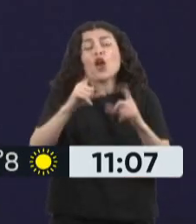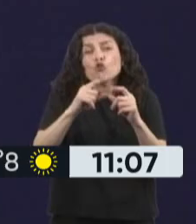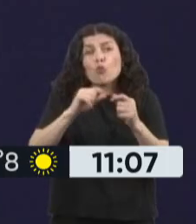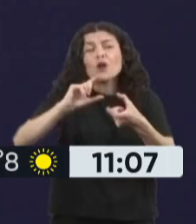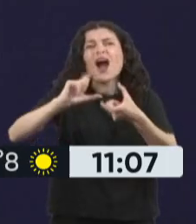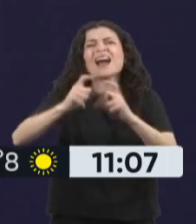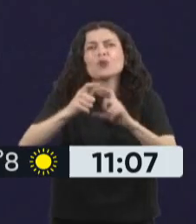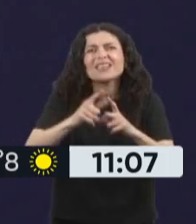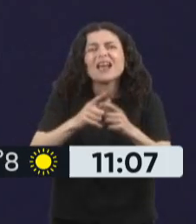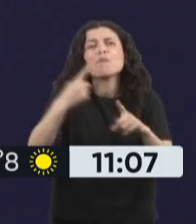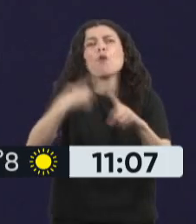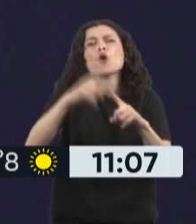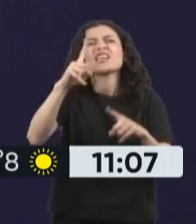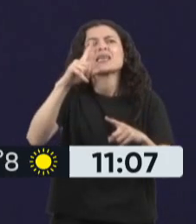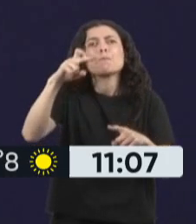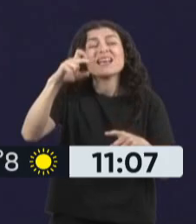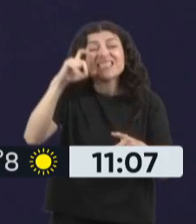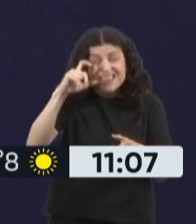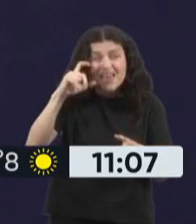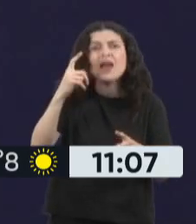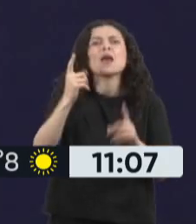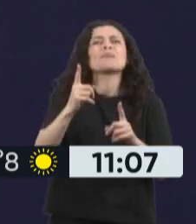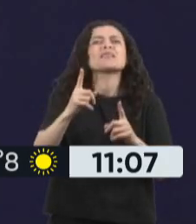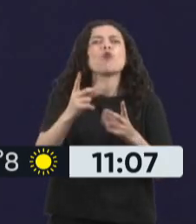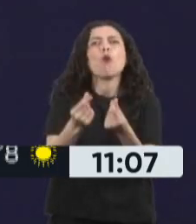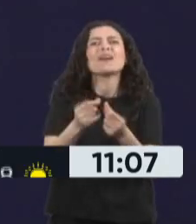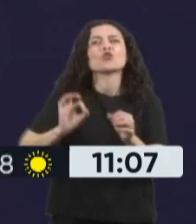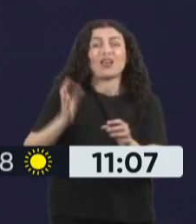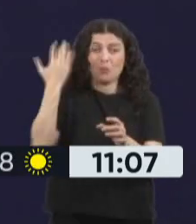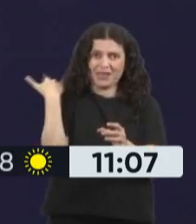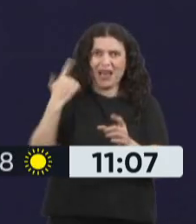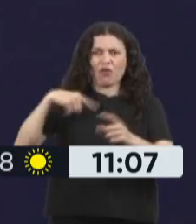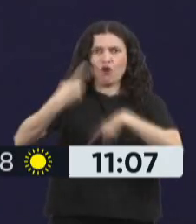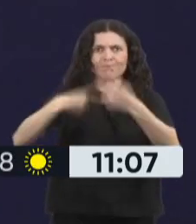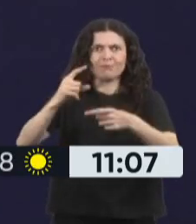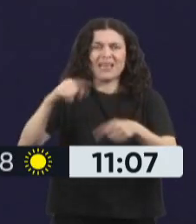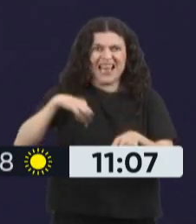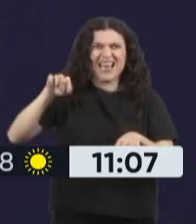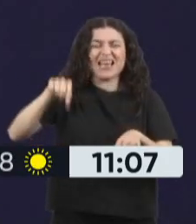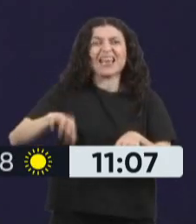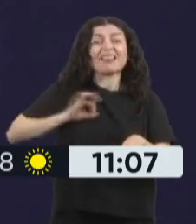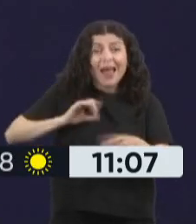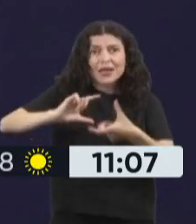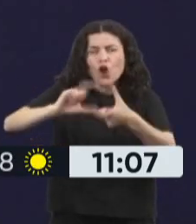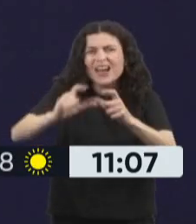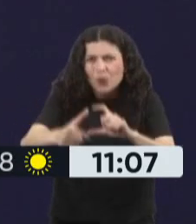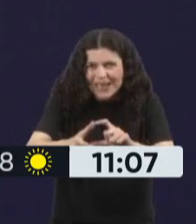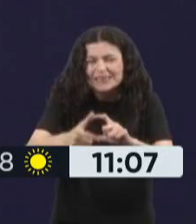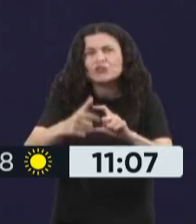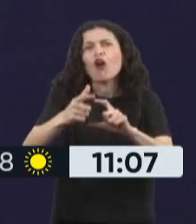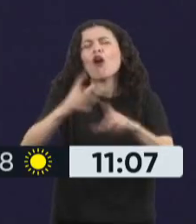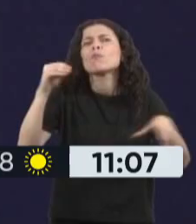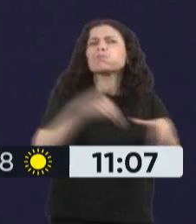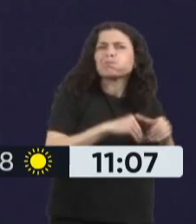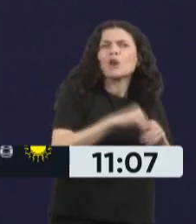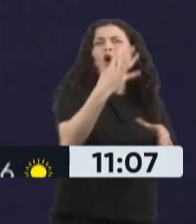de años pasados, el desvío ascendería el presunto desvío asciende a